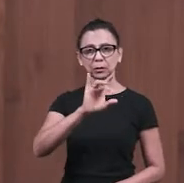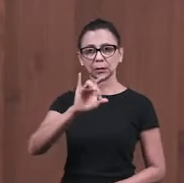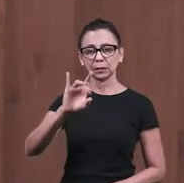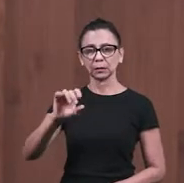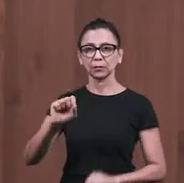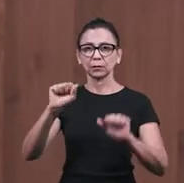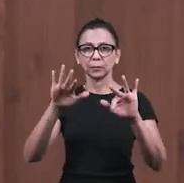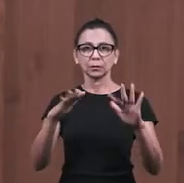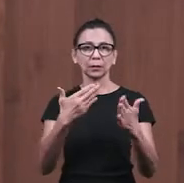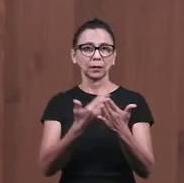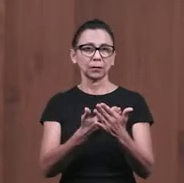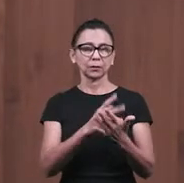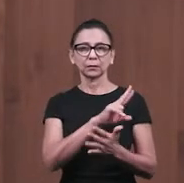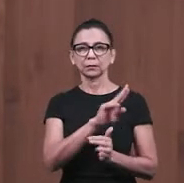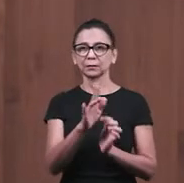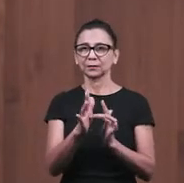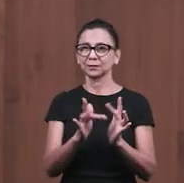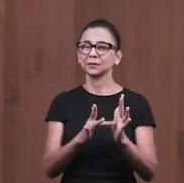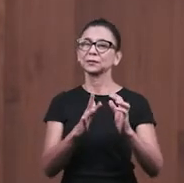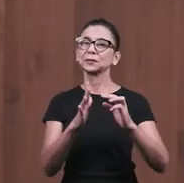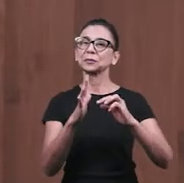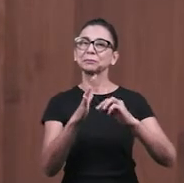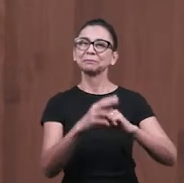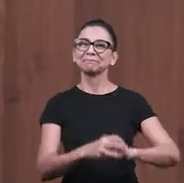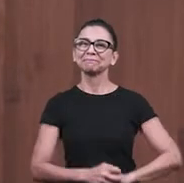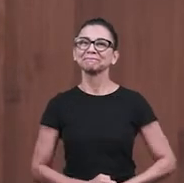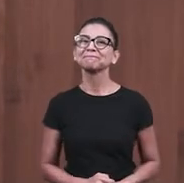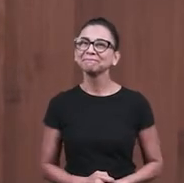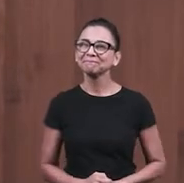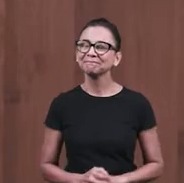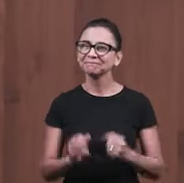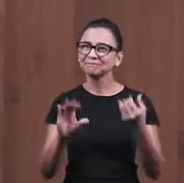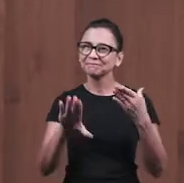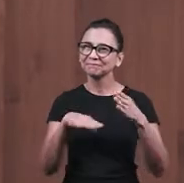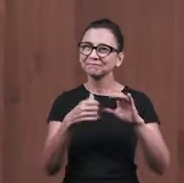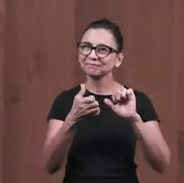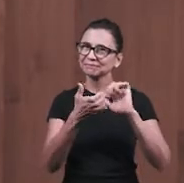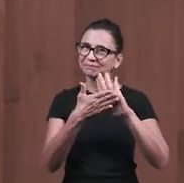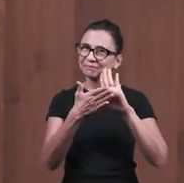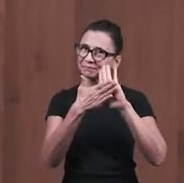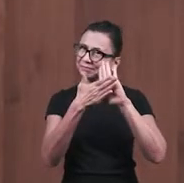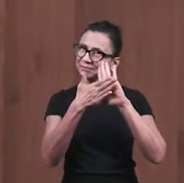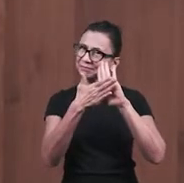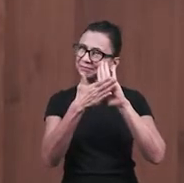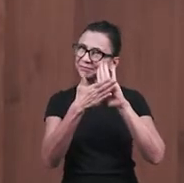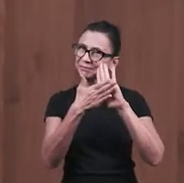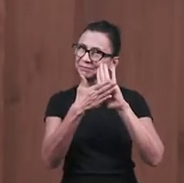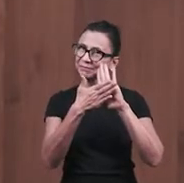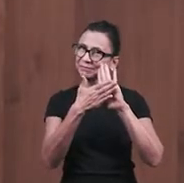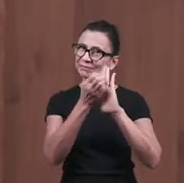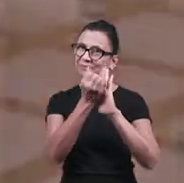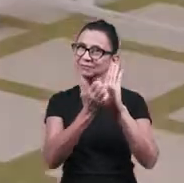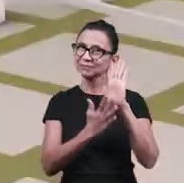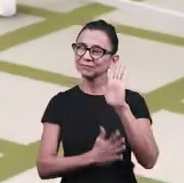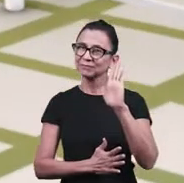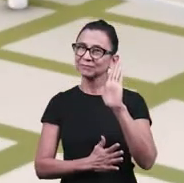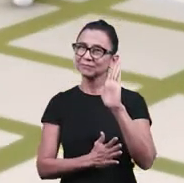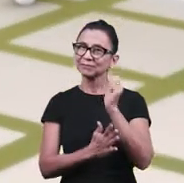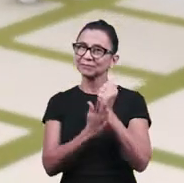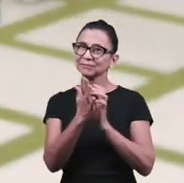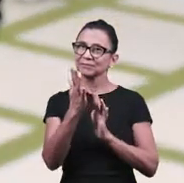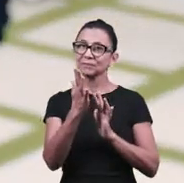esta clase. En nombre de Jesús. Amén. Vamos a cantar un lord. Es tu sangre, mi Señor Jesús.